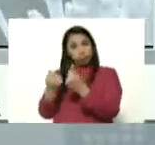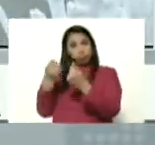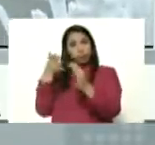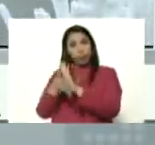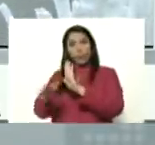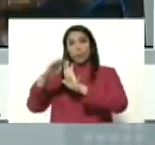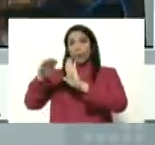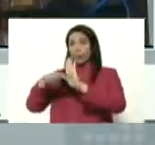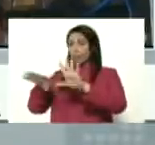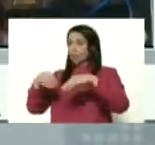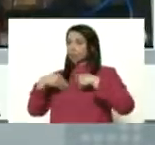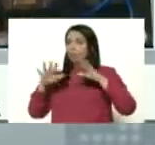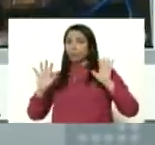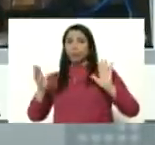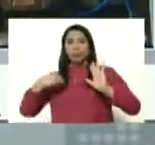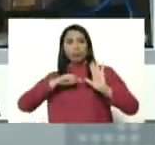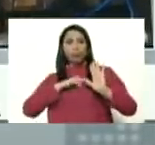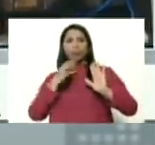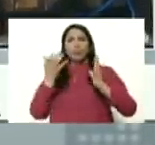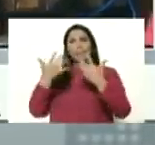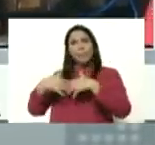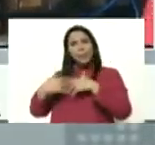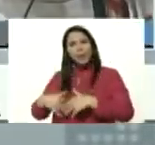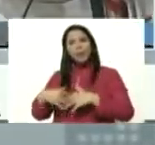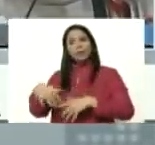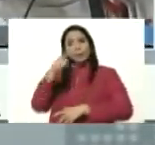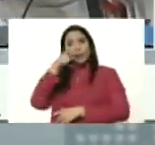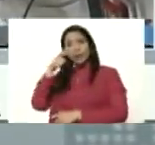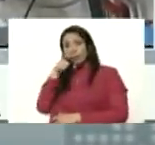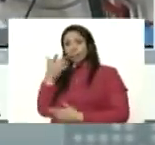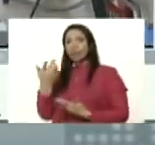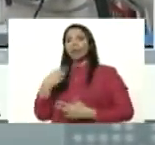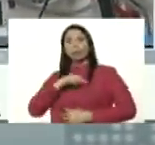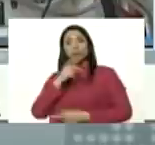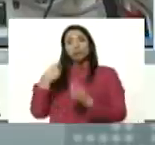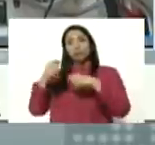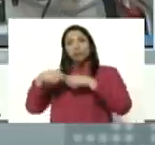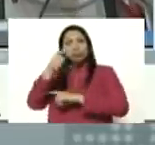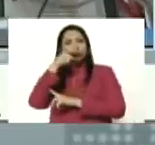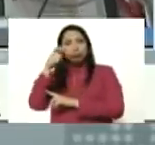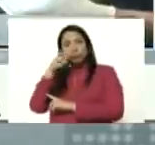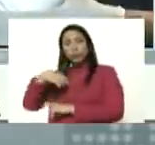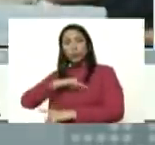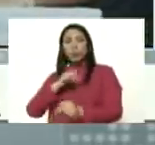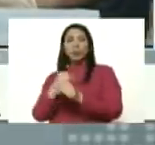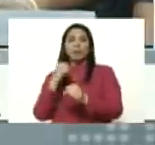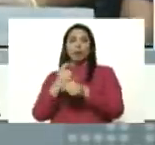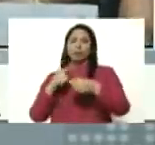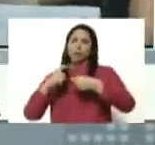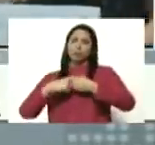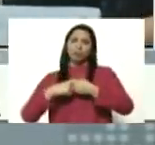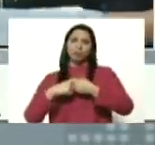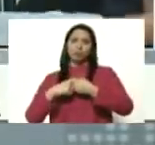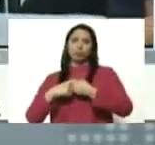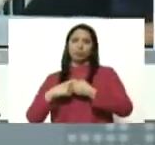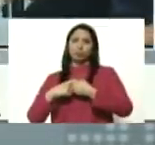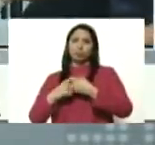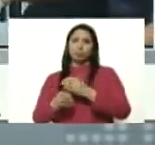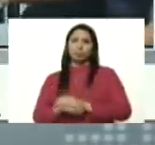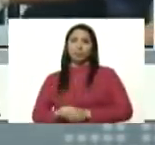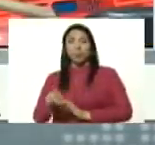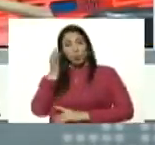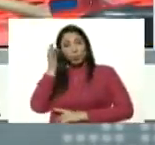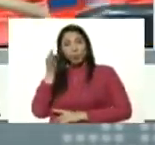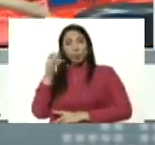de ocupación temporal de empresas, de venta supervisada, de fiscalización. En ese trabajo, los consejos